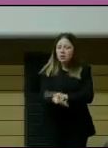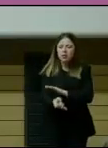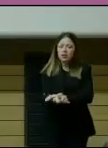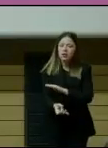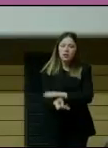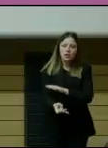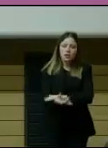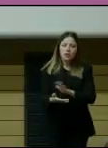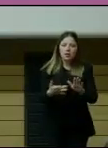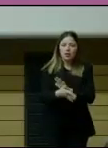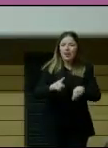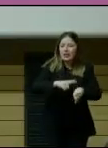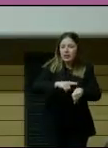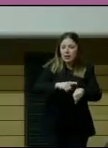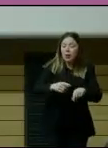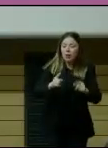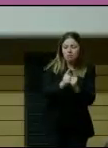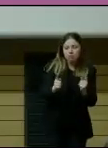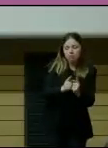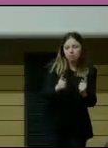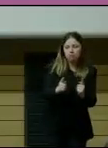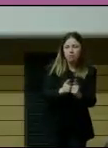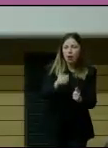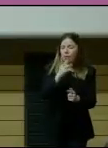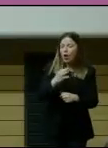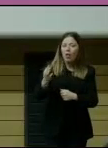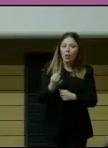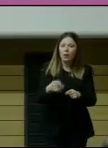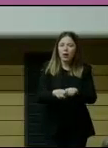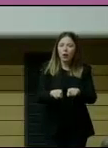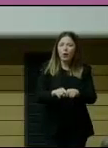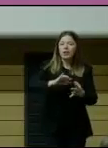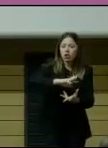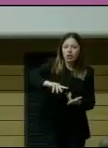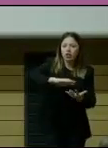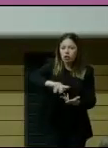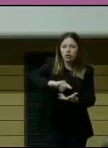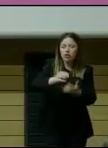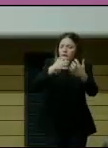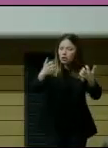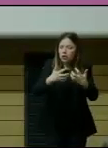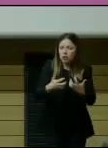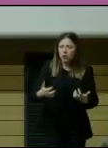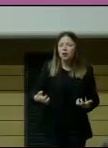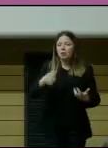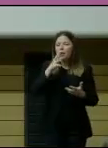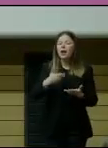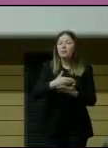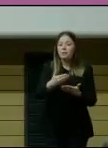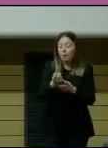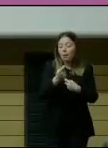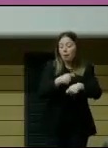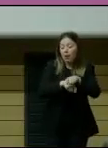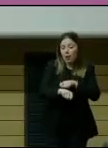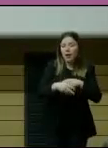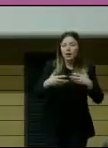continuamente, que no tienen el tiempo que tenían antes, porque tienen que estar continuamente haciendo noticias para que funcionen, vendan,